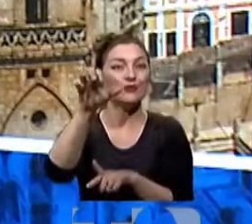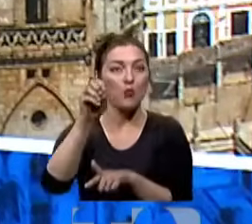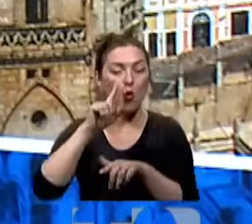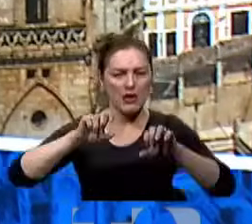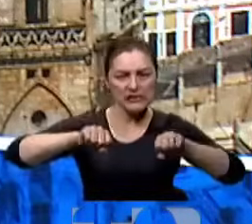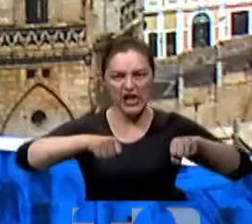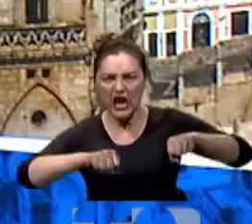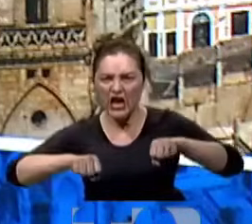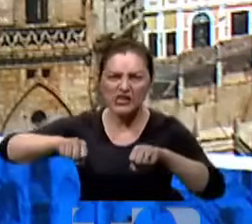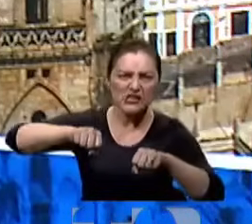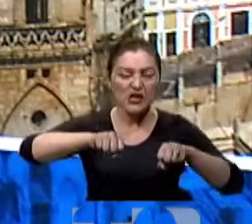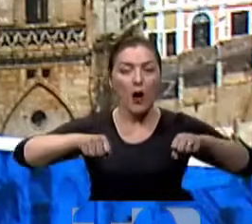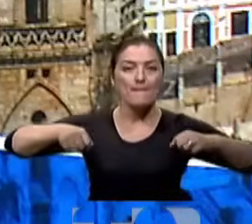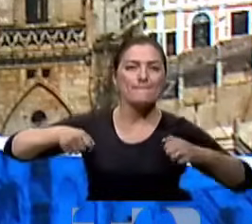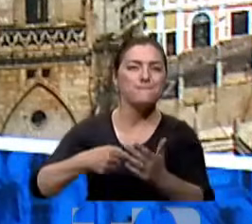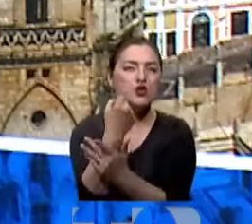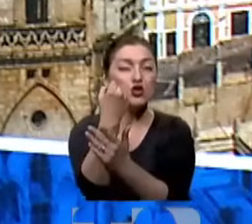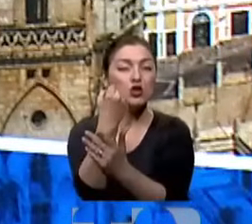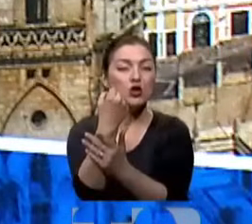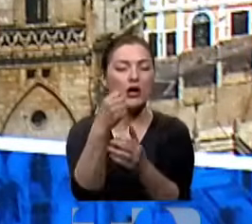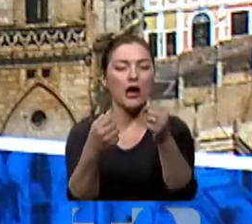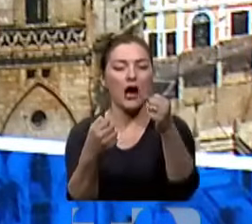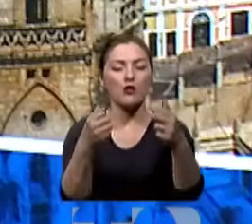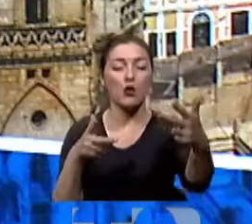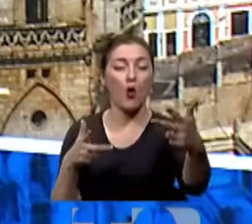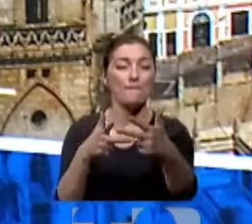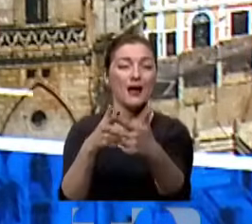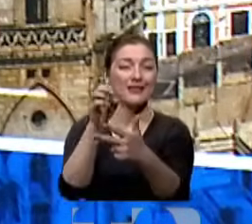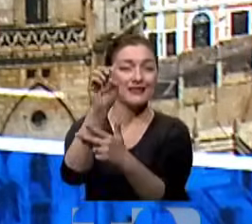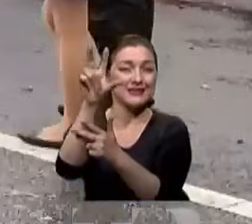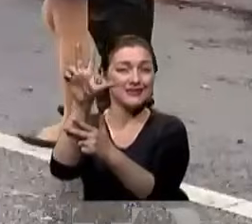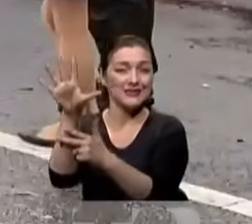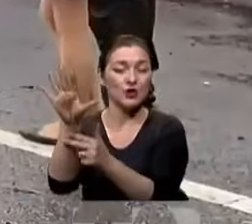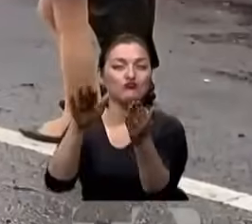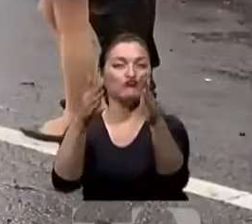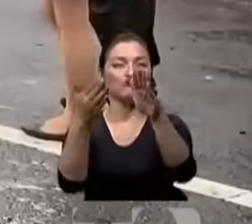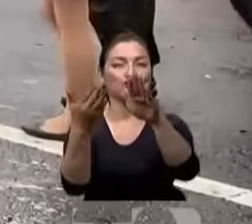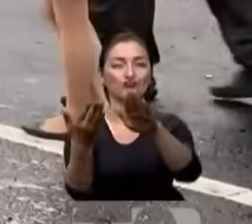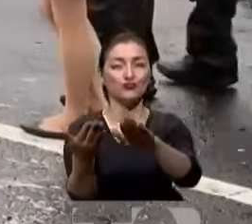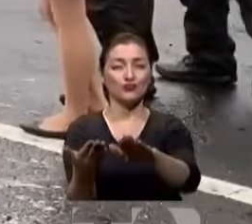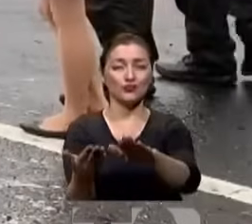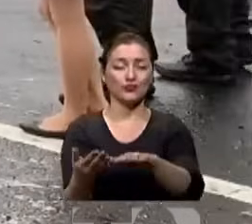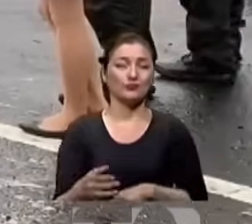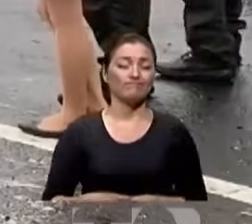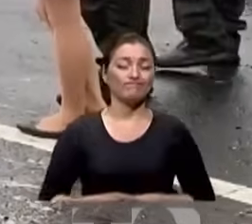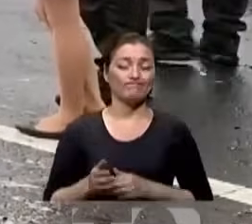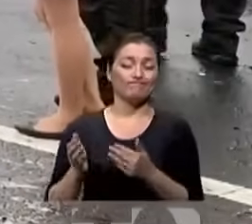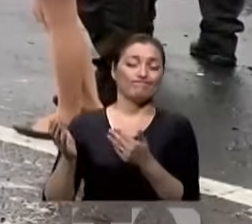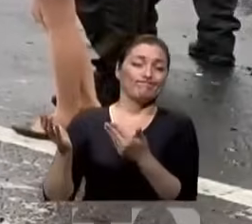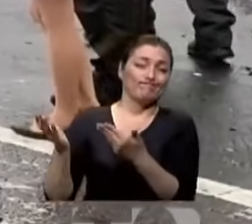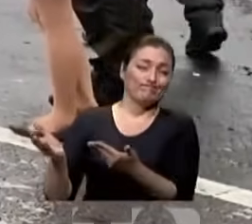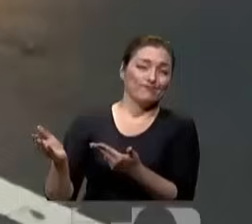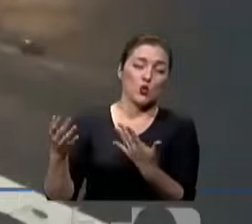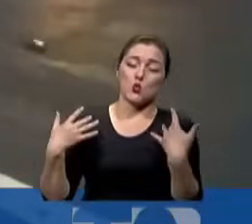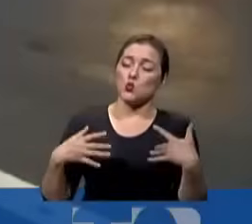falleció luego de impactarse contra un automóvil en la Panamericana E35. Un fallecido es el saldo